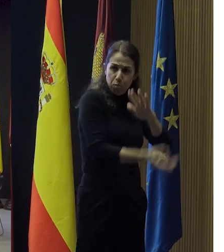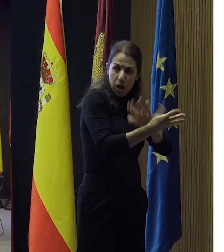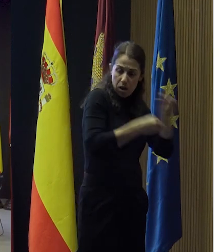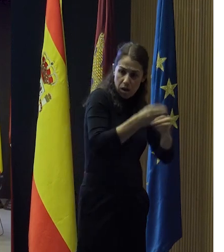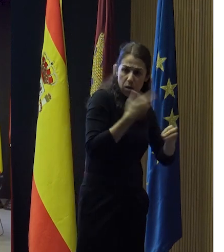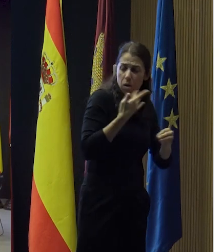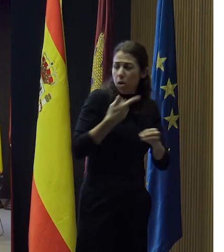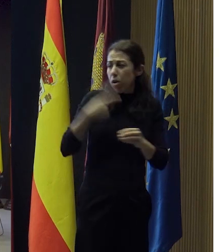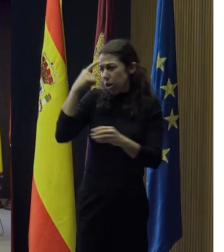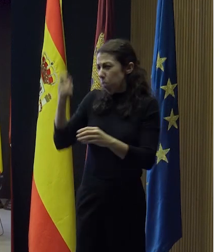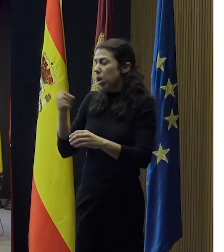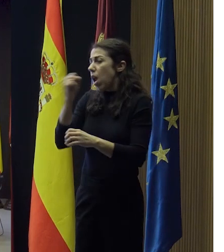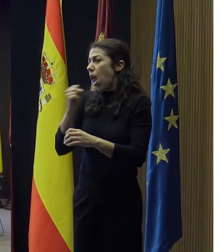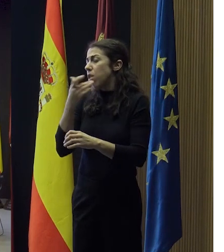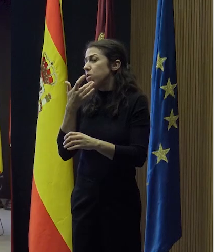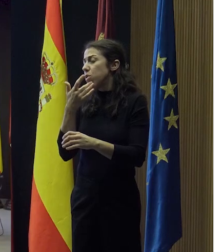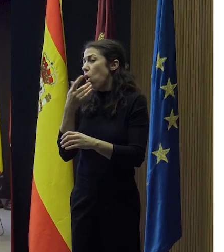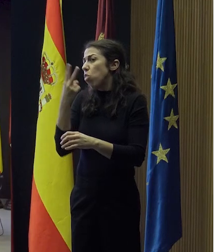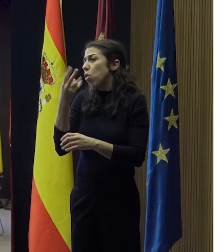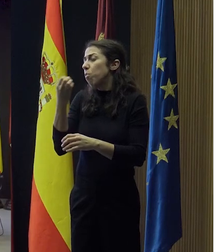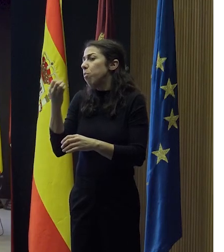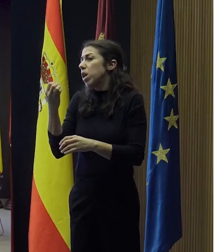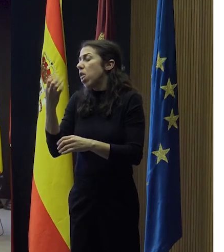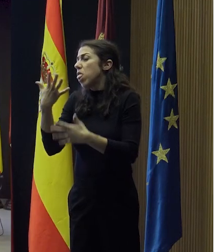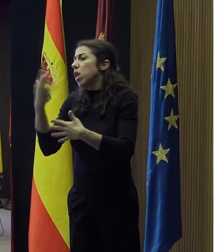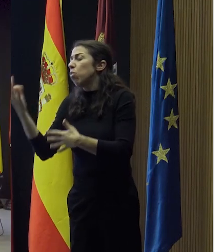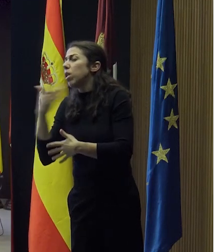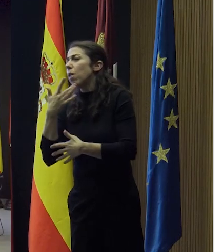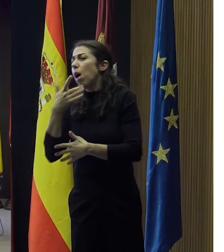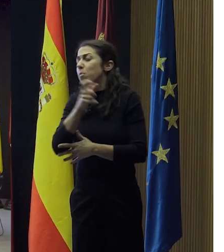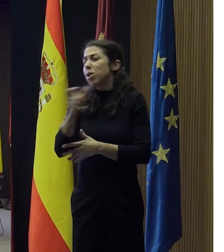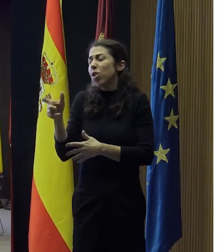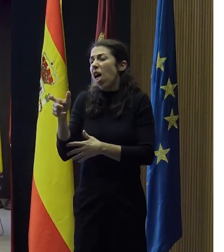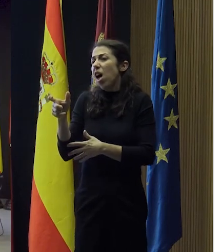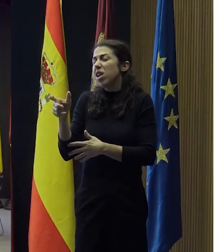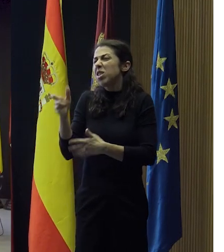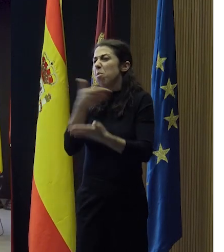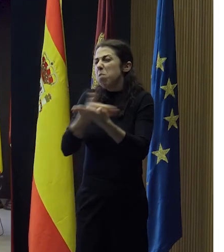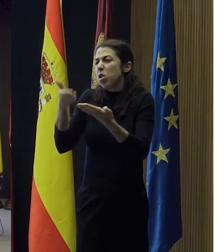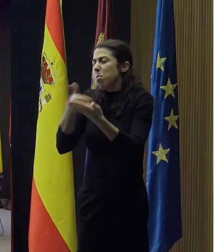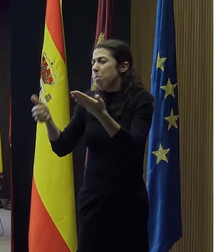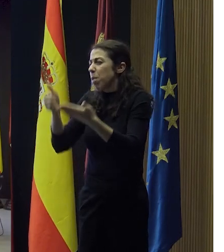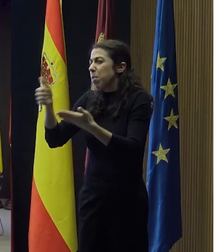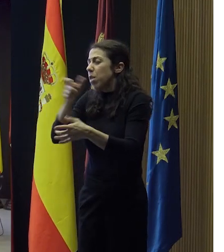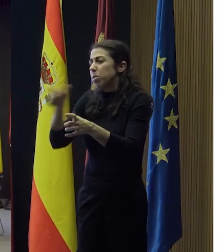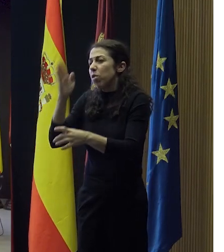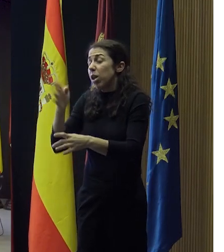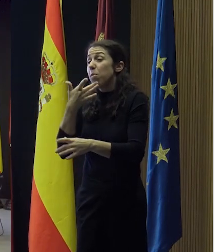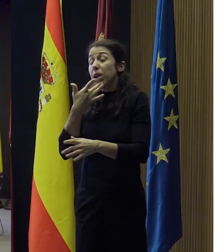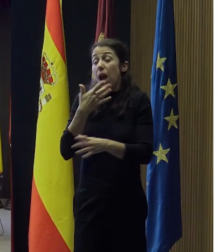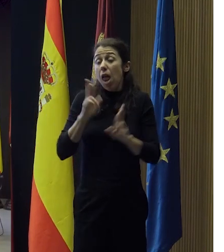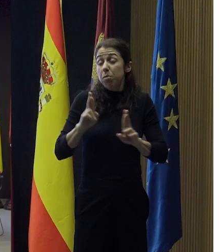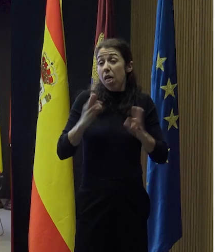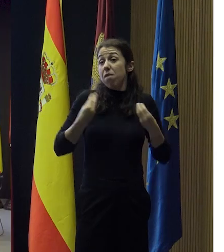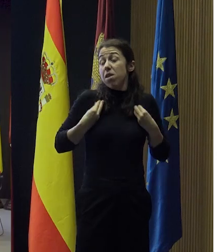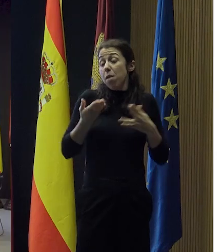que en el año 2050 habrá 150 y tantos millones de...? Porque la esperanza de vida